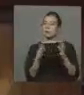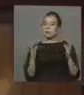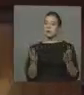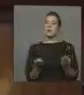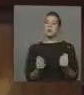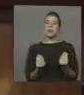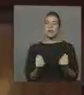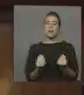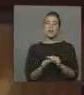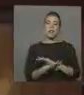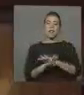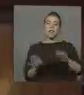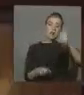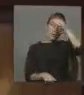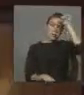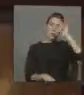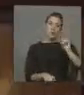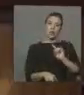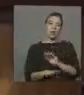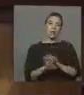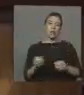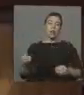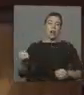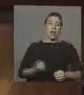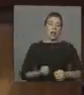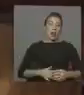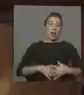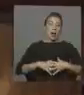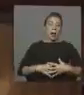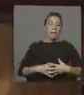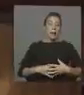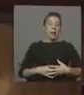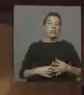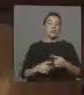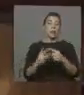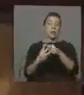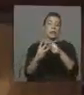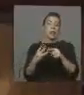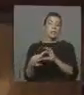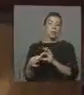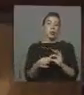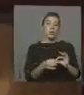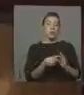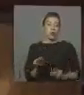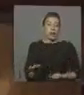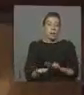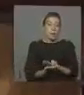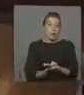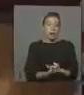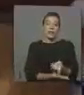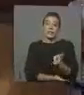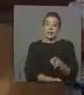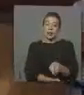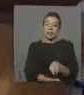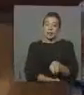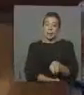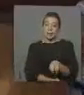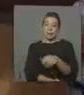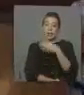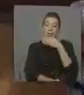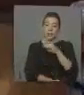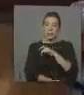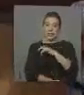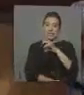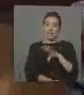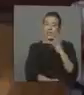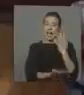la necesidad de despenalizar la interrupción del embarazo en las 3 causales propuestas. Se hace hincapié que el mensaje que